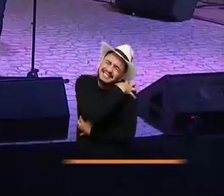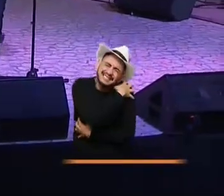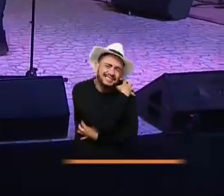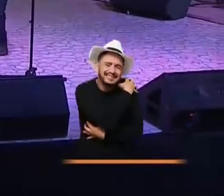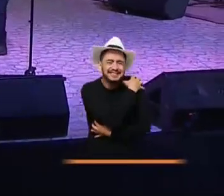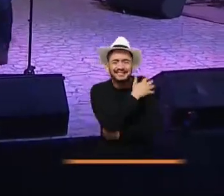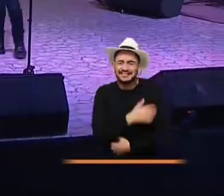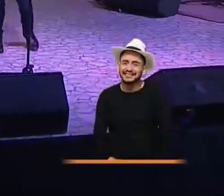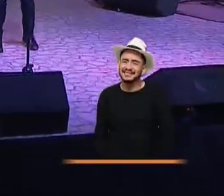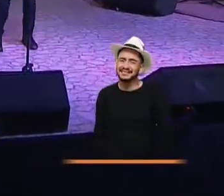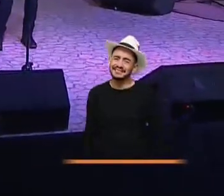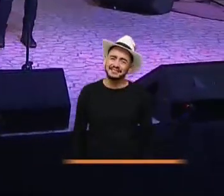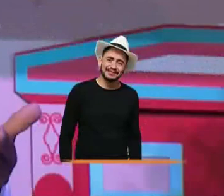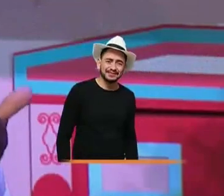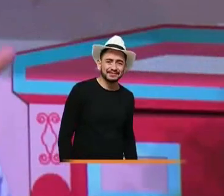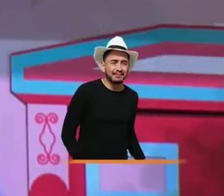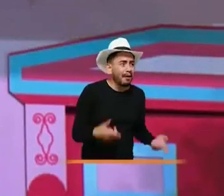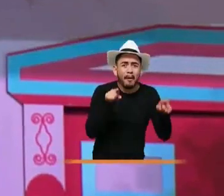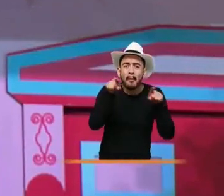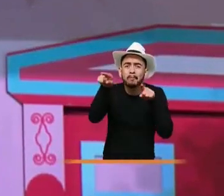el que es el mejor encuentro